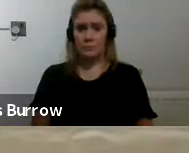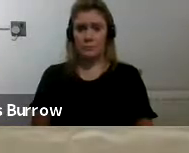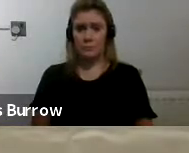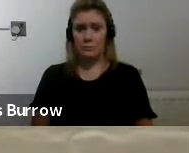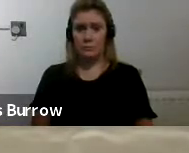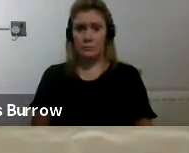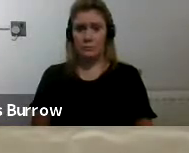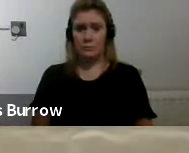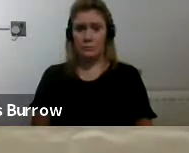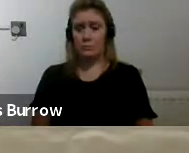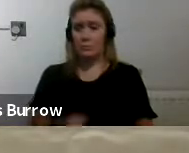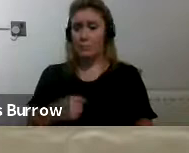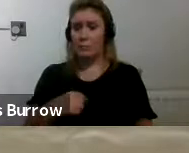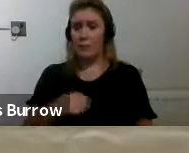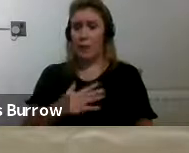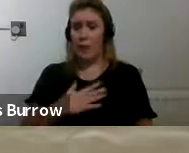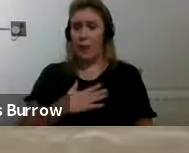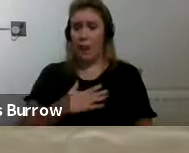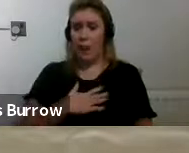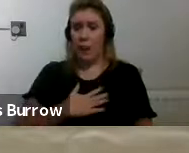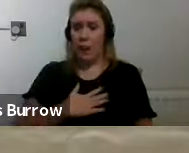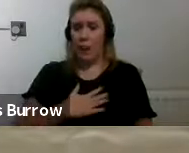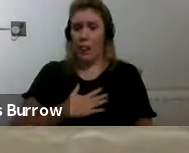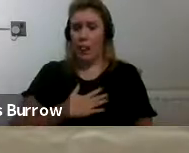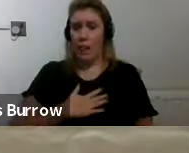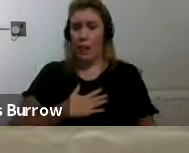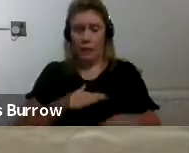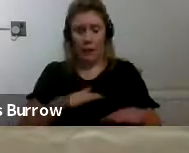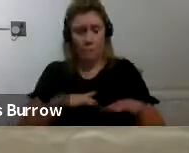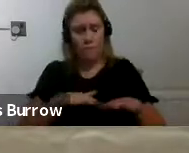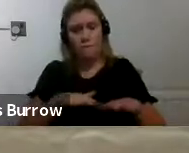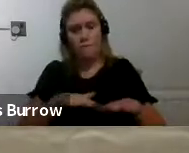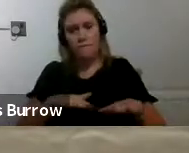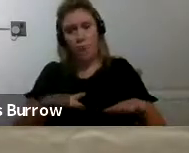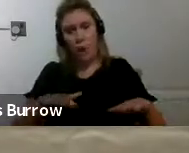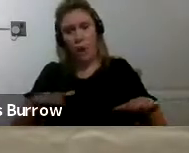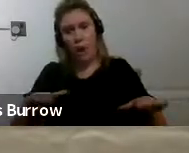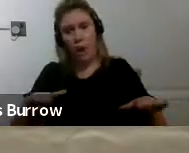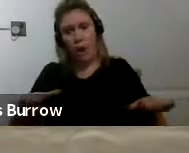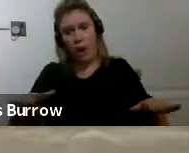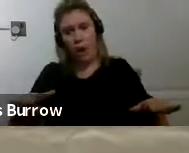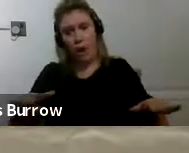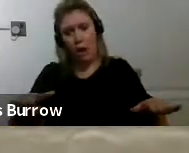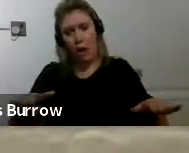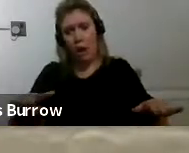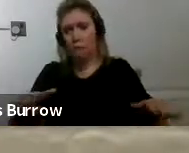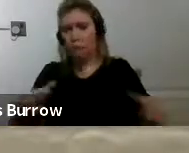I like flow so much.